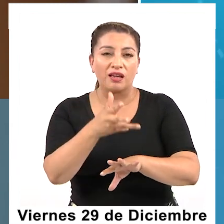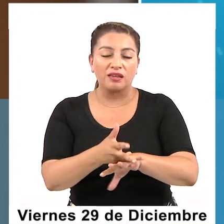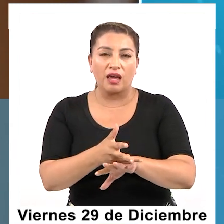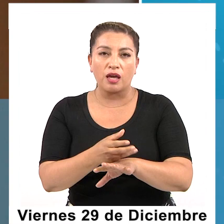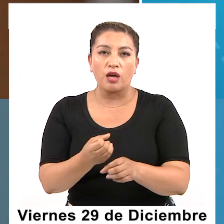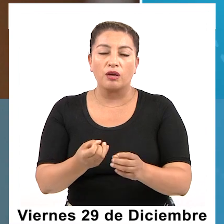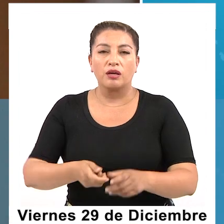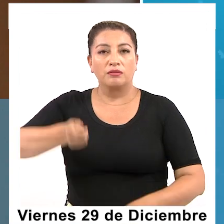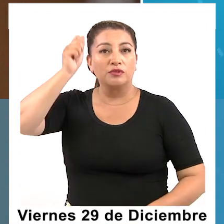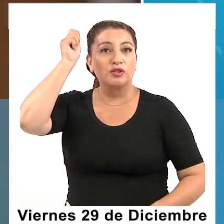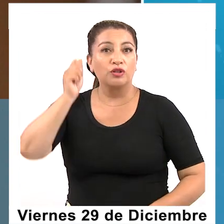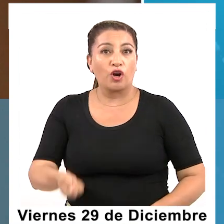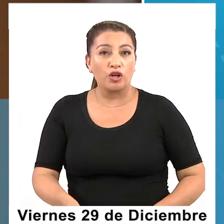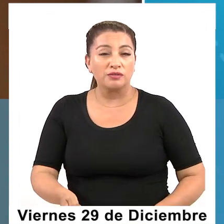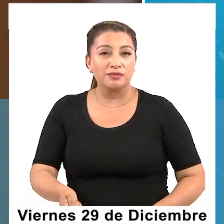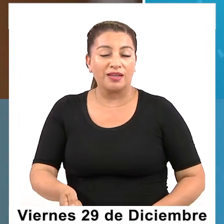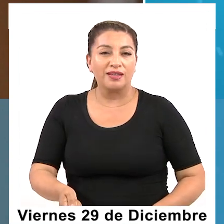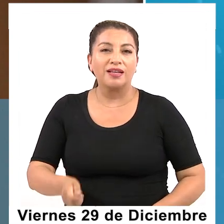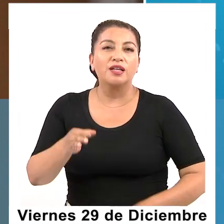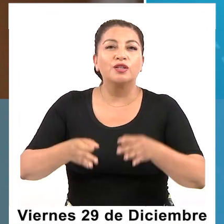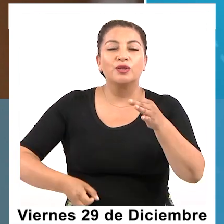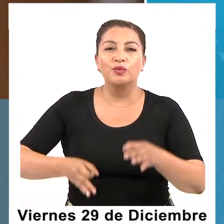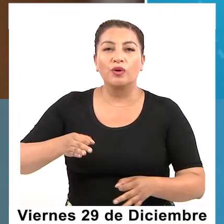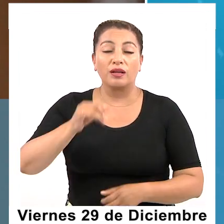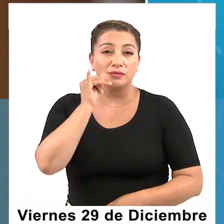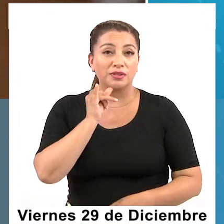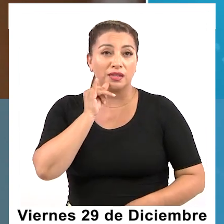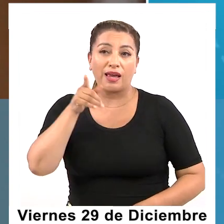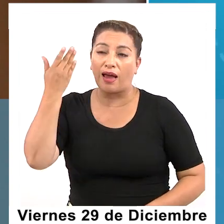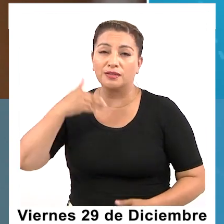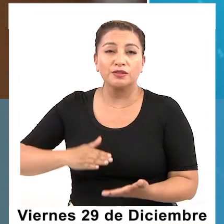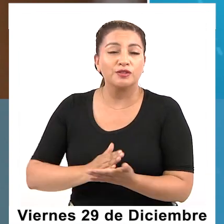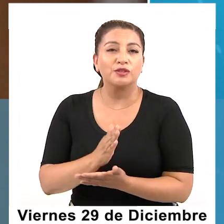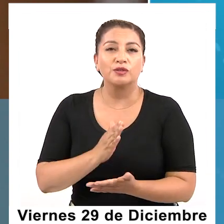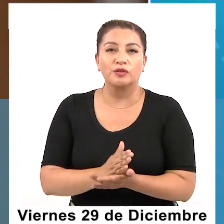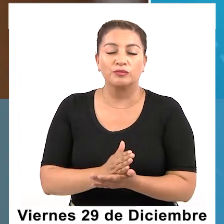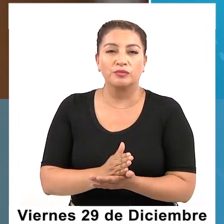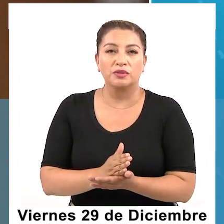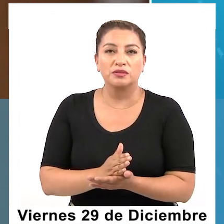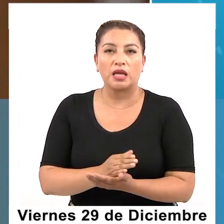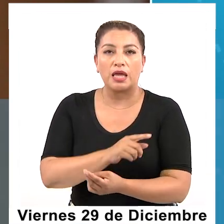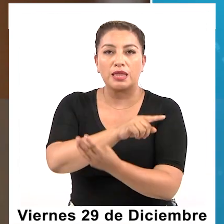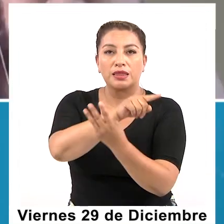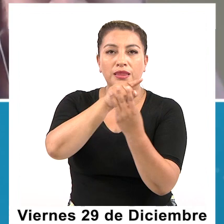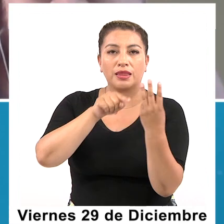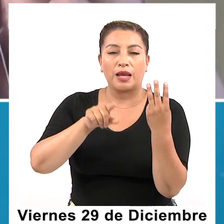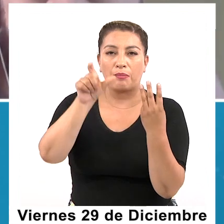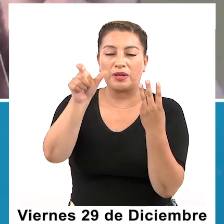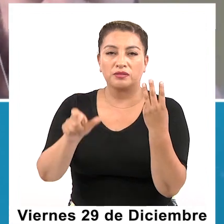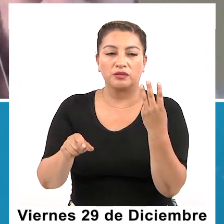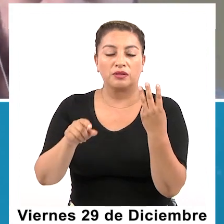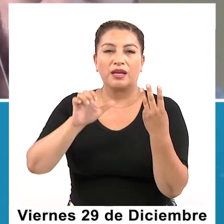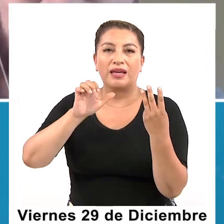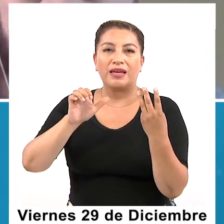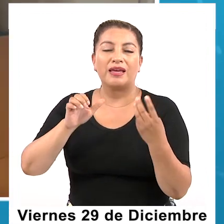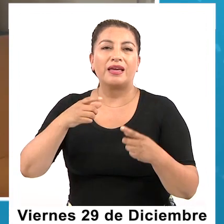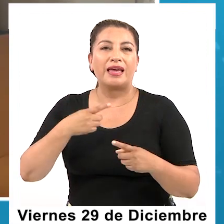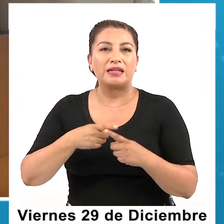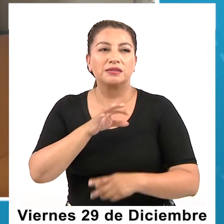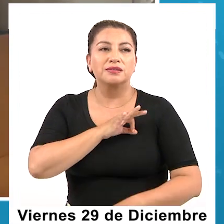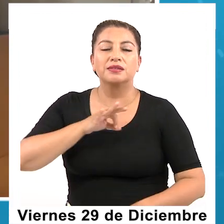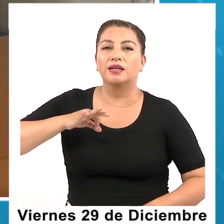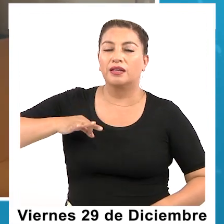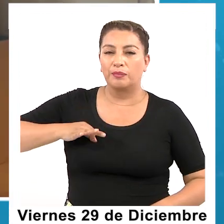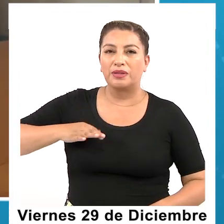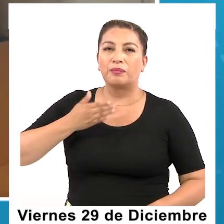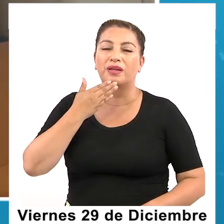Ilustrísima Corte de Apelaciones de Iquique, donde inicialmente la terna era encabezada por la ex Seremi